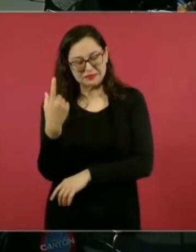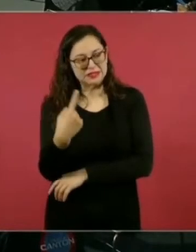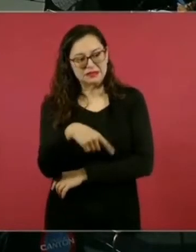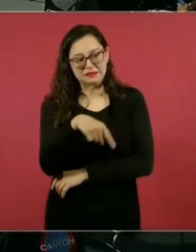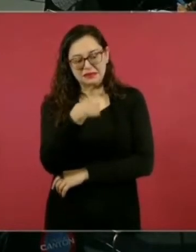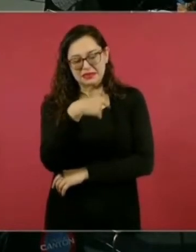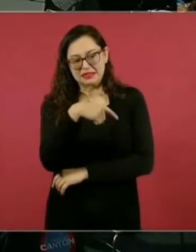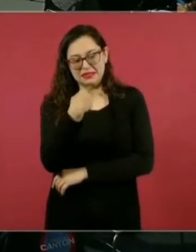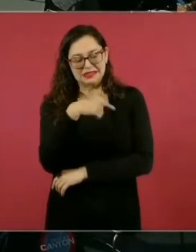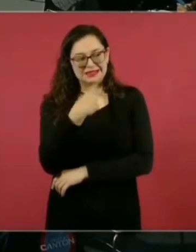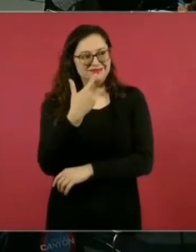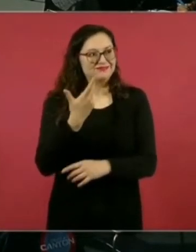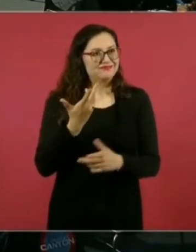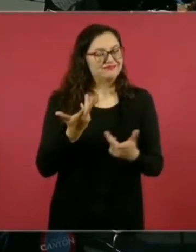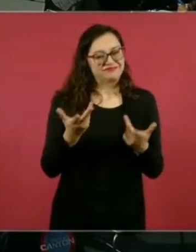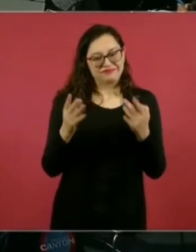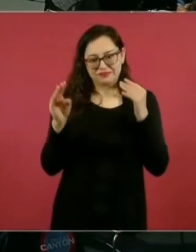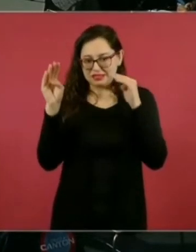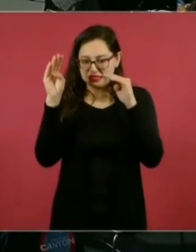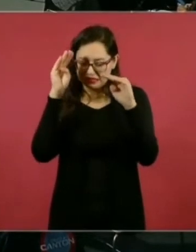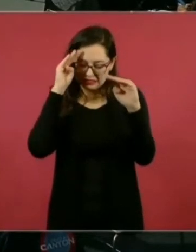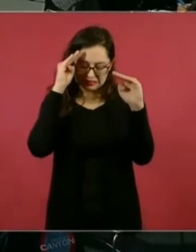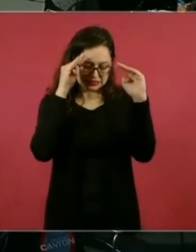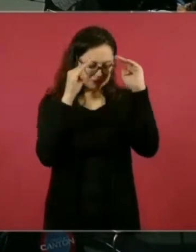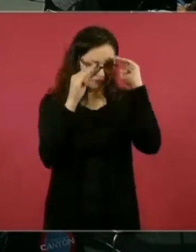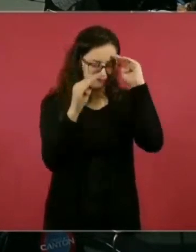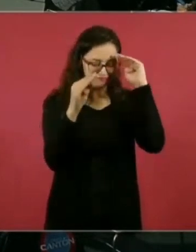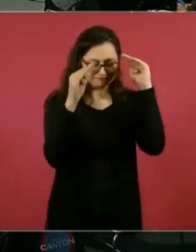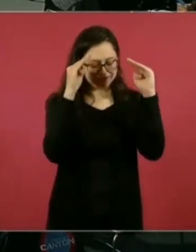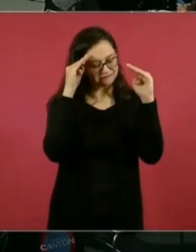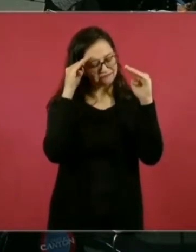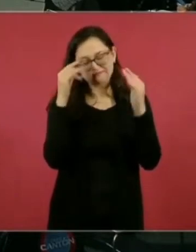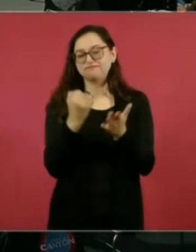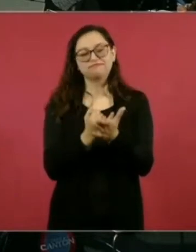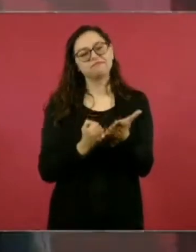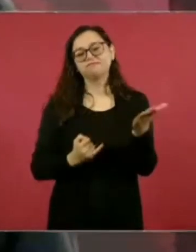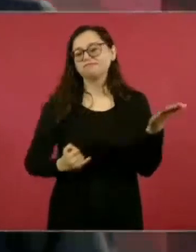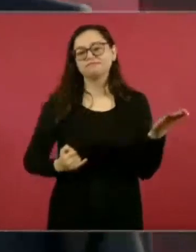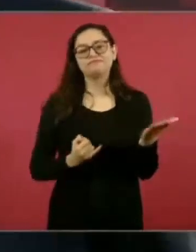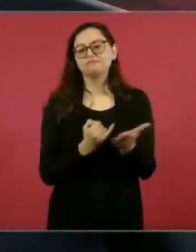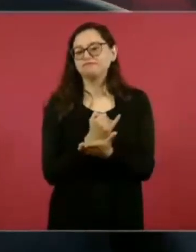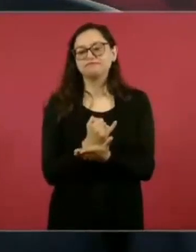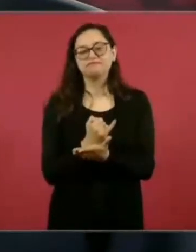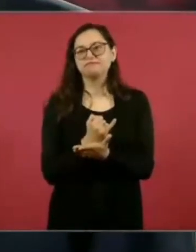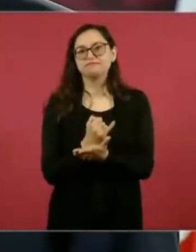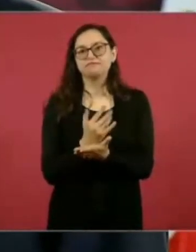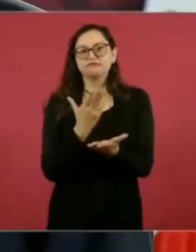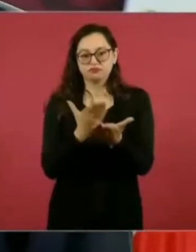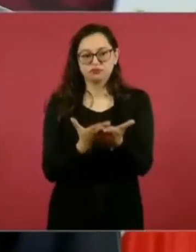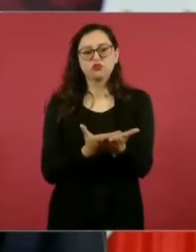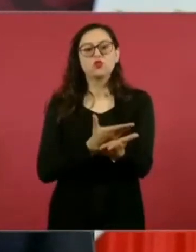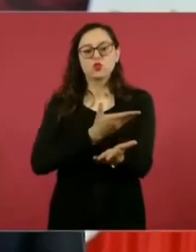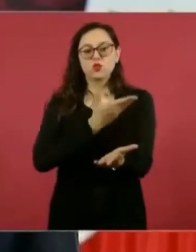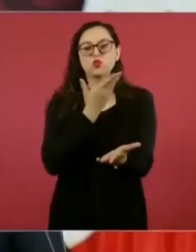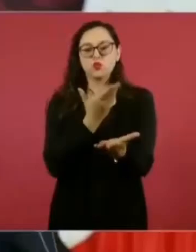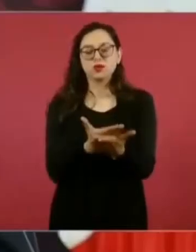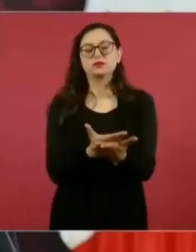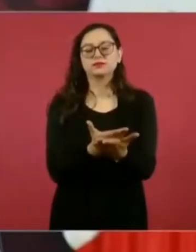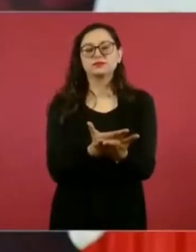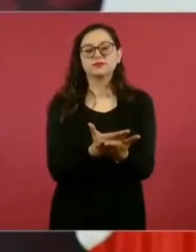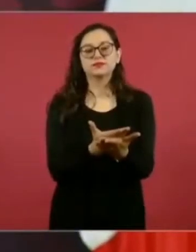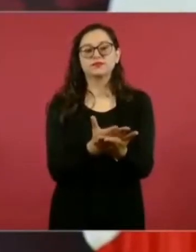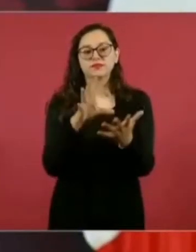por eso fue que propuse una